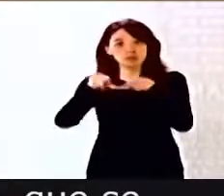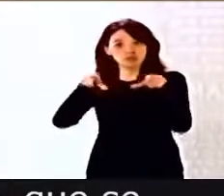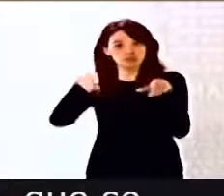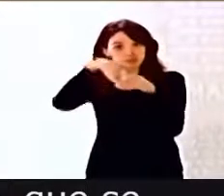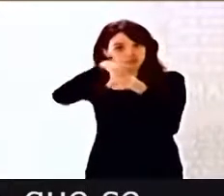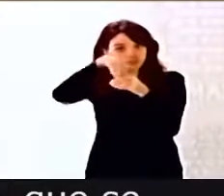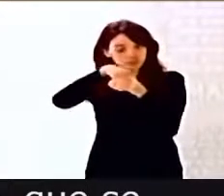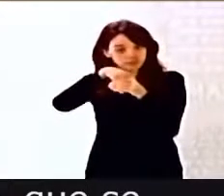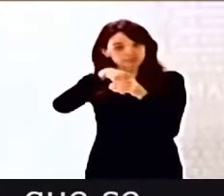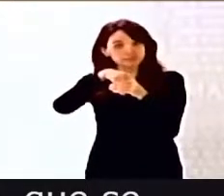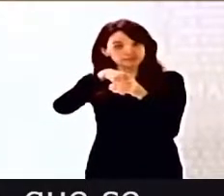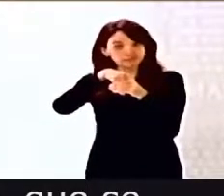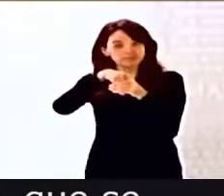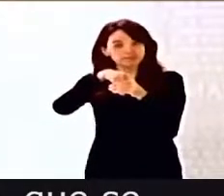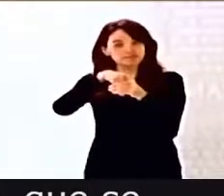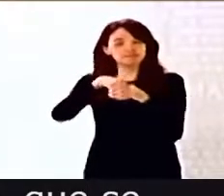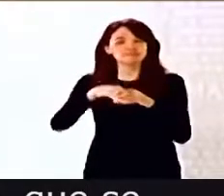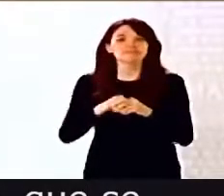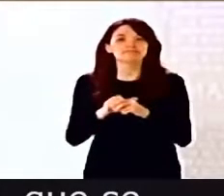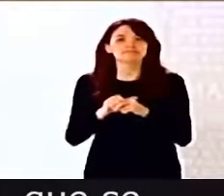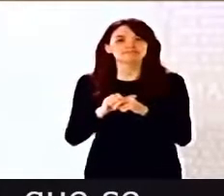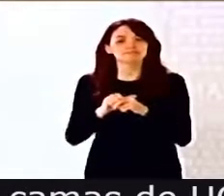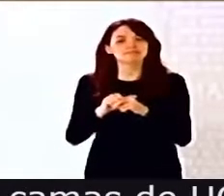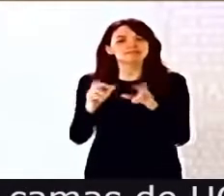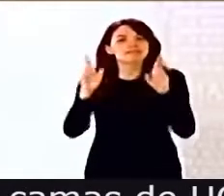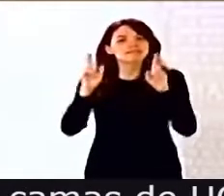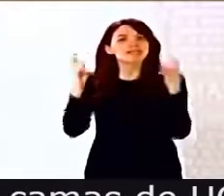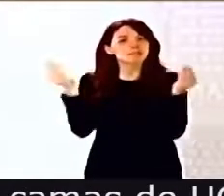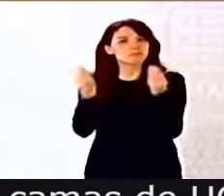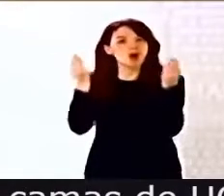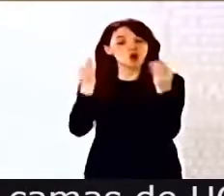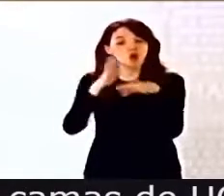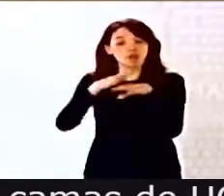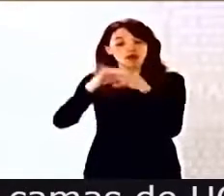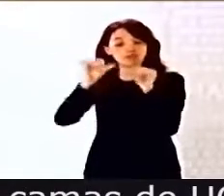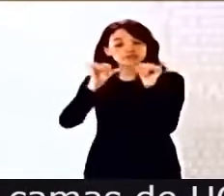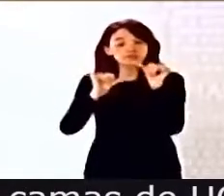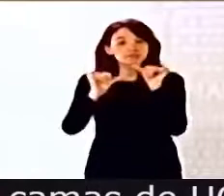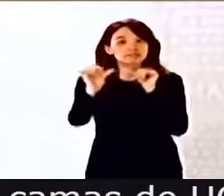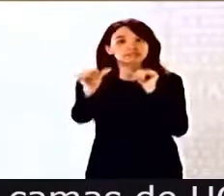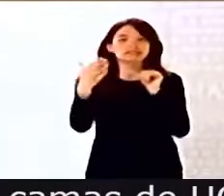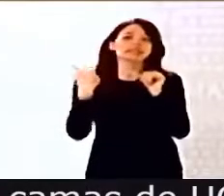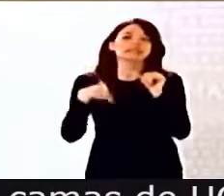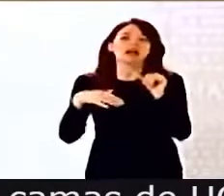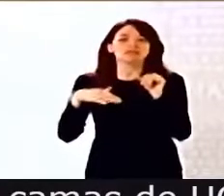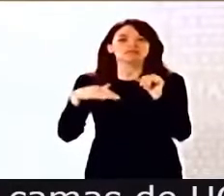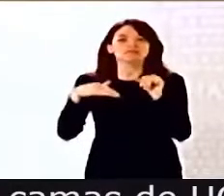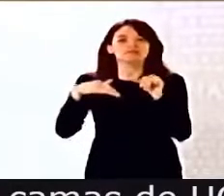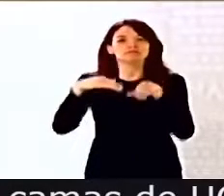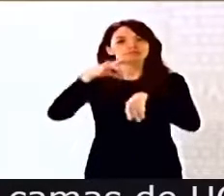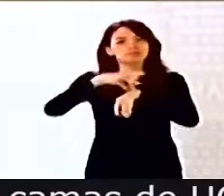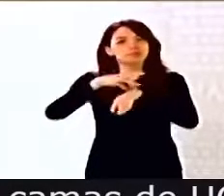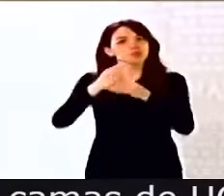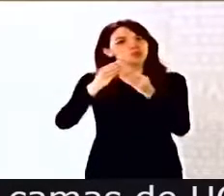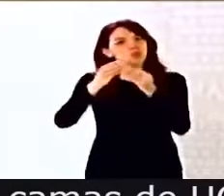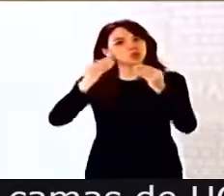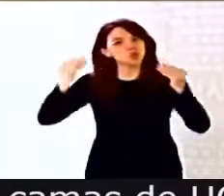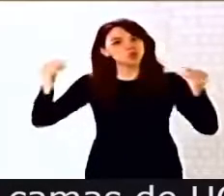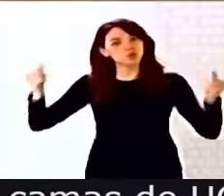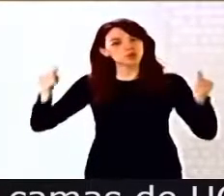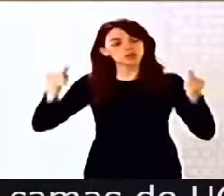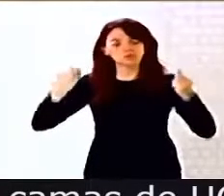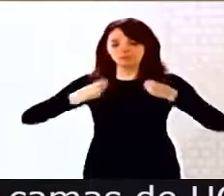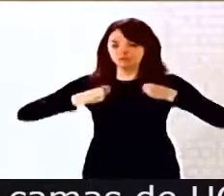intensivos, para que recuperen pronto la salud y puedan recuperar su vida normal y